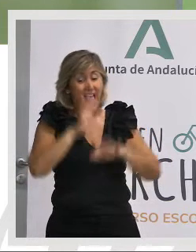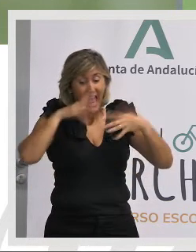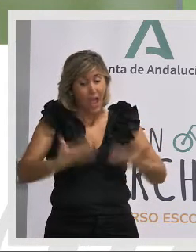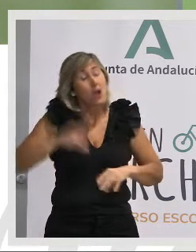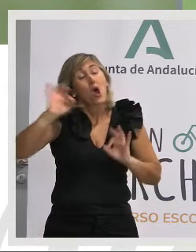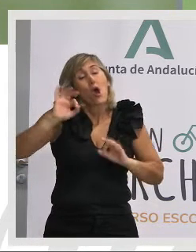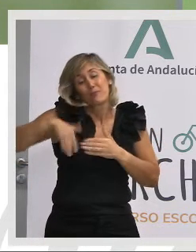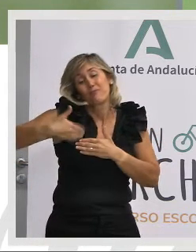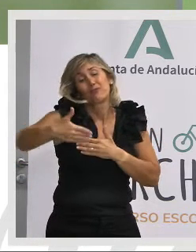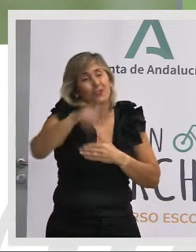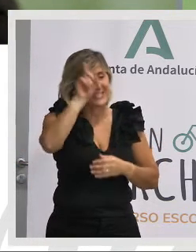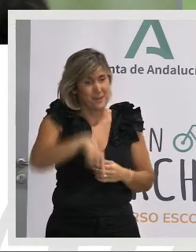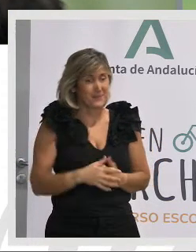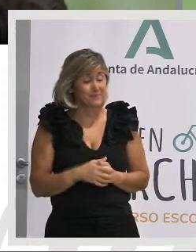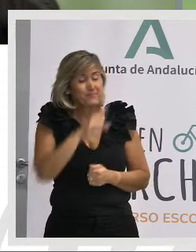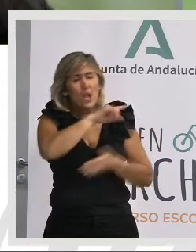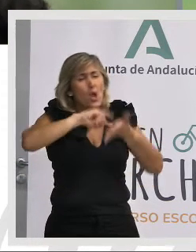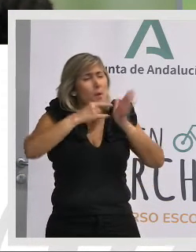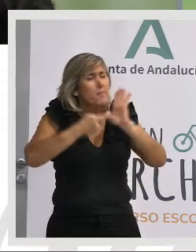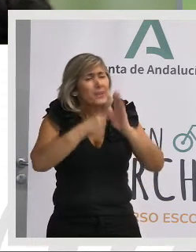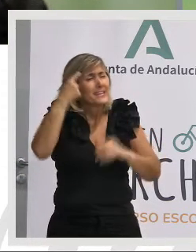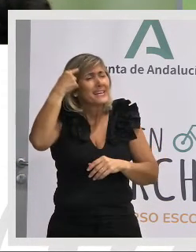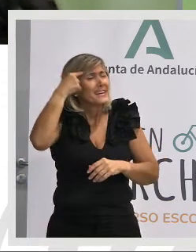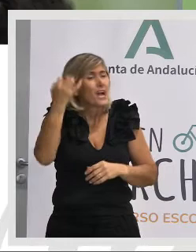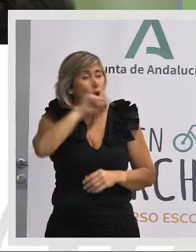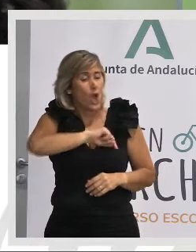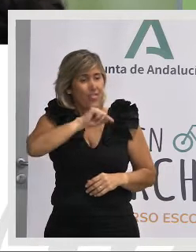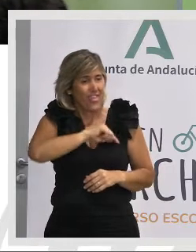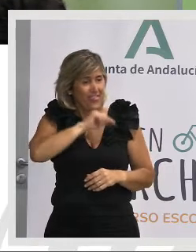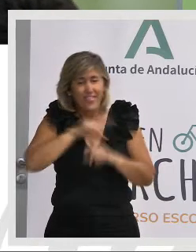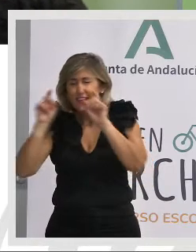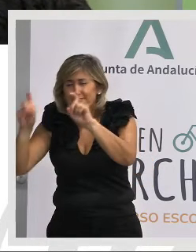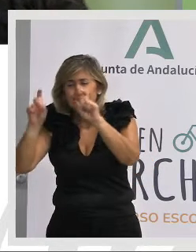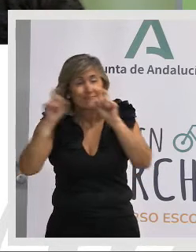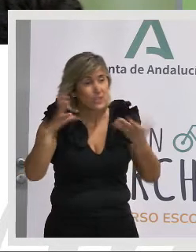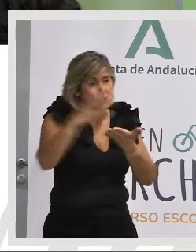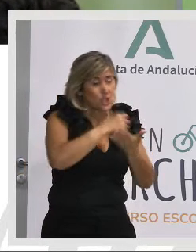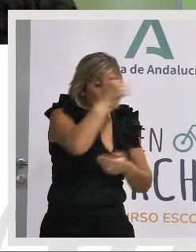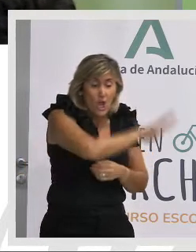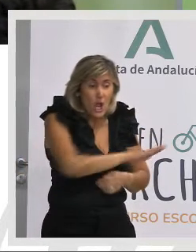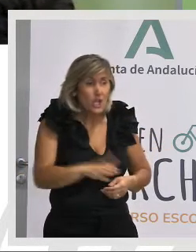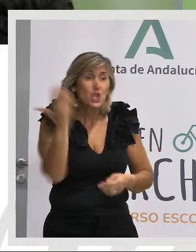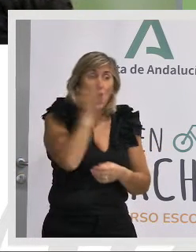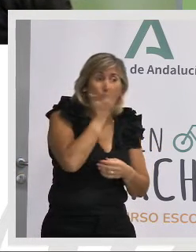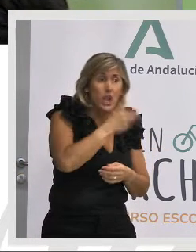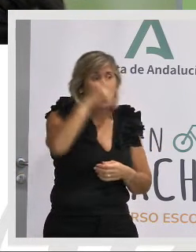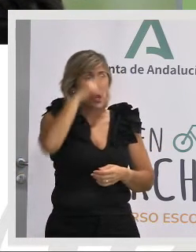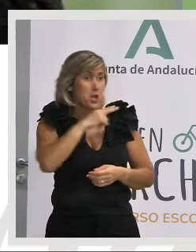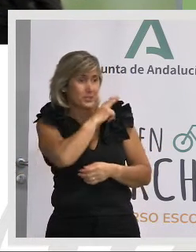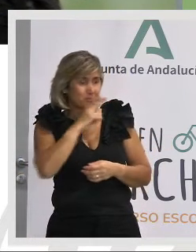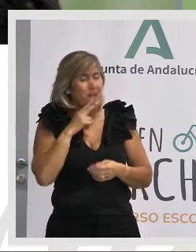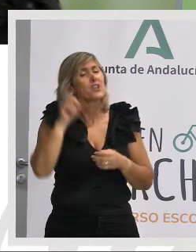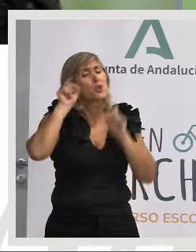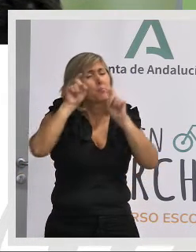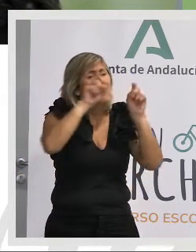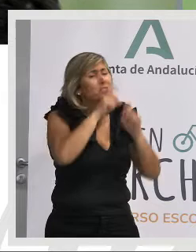futuro. El objetivo de su proyecto es concienciar al alumnado, profesorado, familias y, en definitiva, a la comunidad educativa